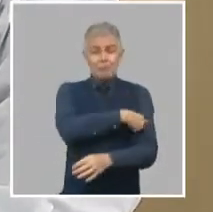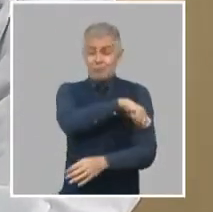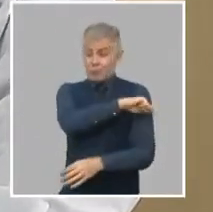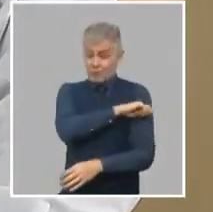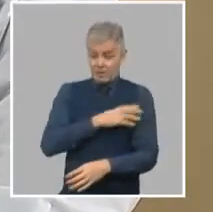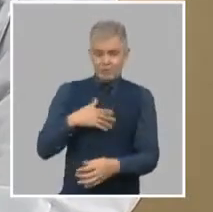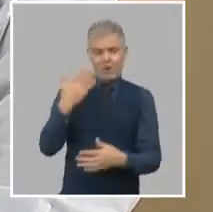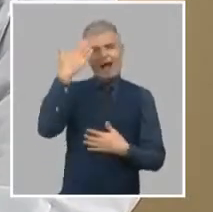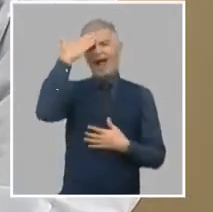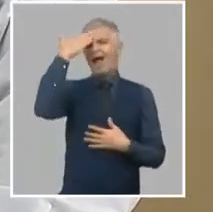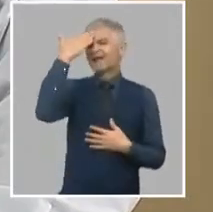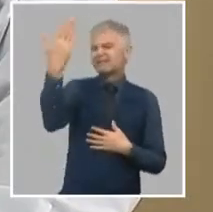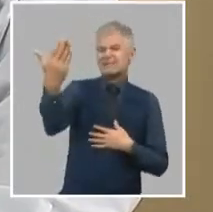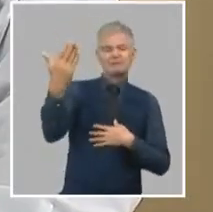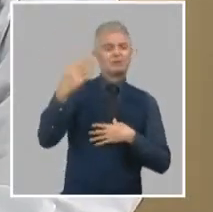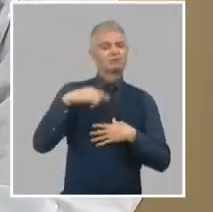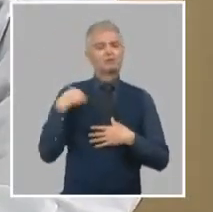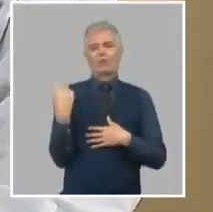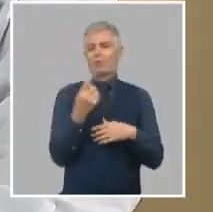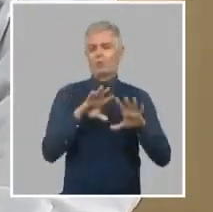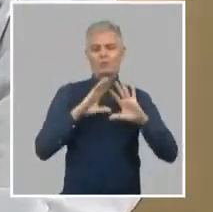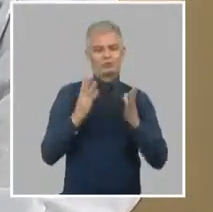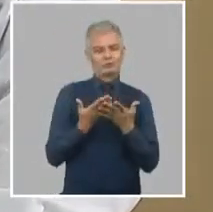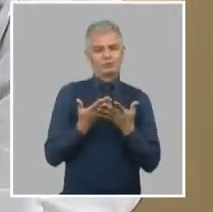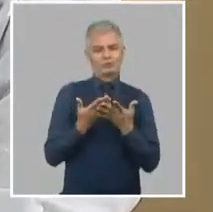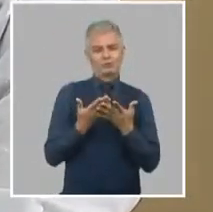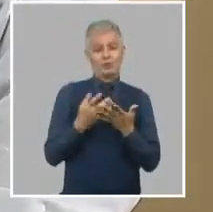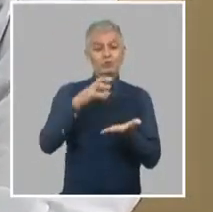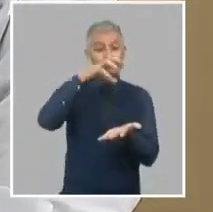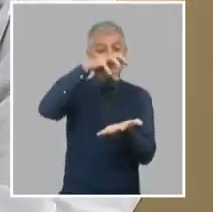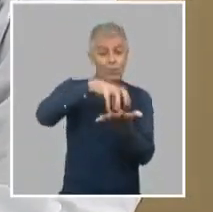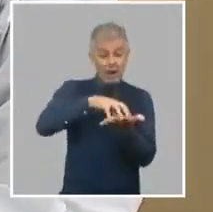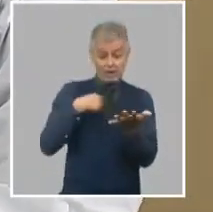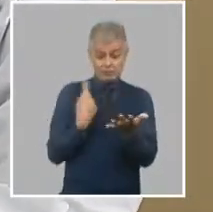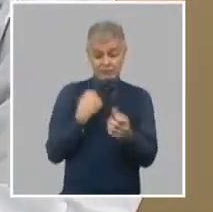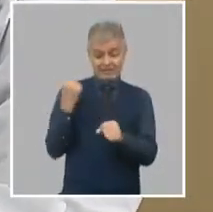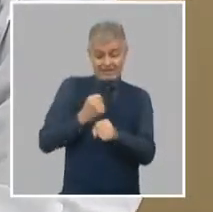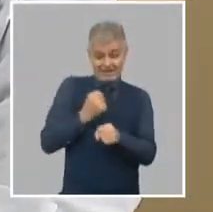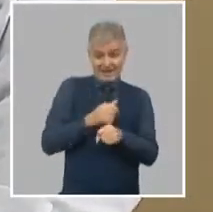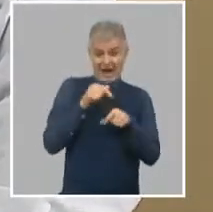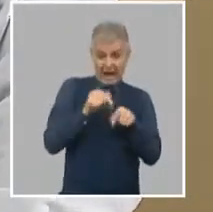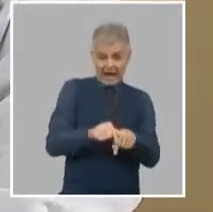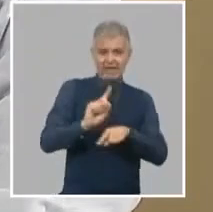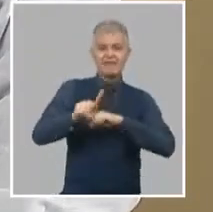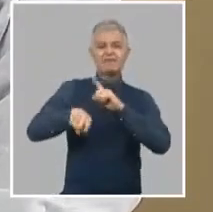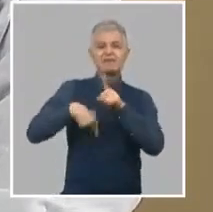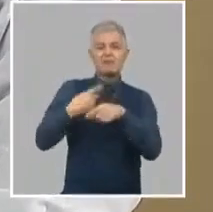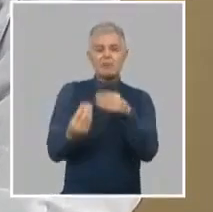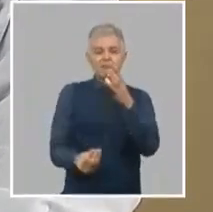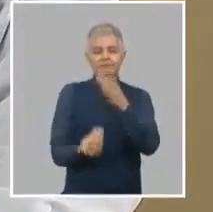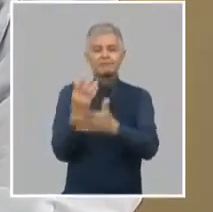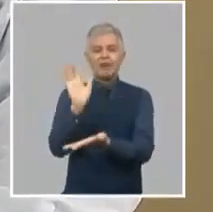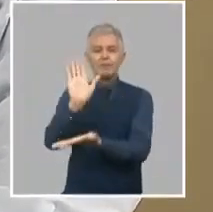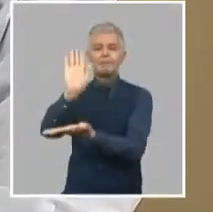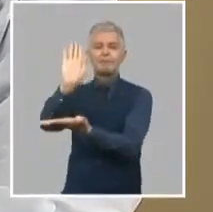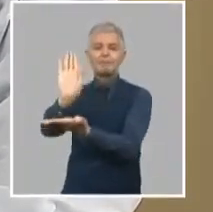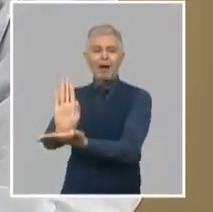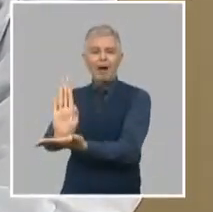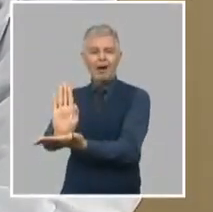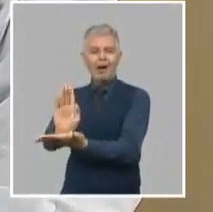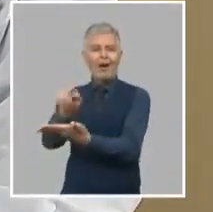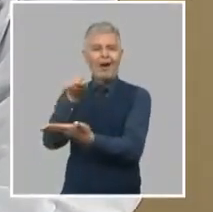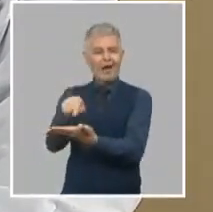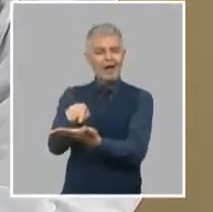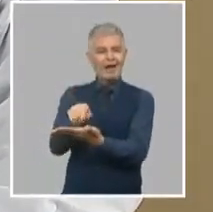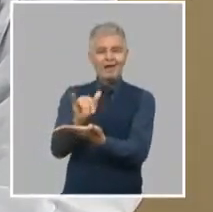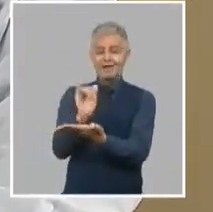agradecimiento total de las poblaciones. En el lugar donde nosotros trabajamos durante ese tiempo se develó después una tarja que era en agradecimiento a